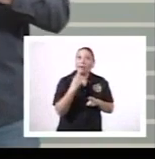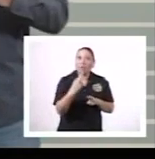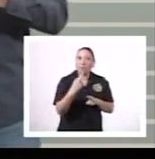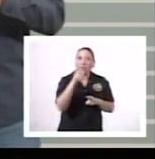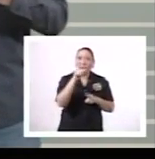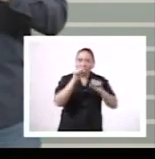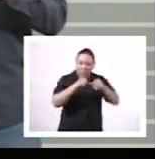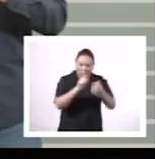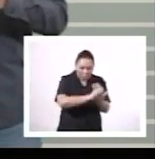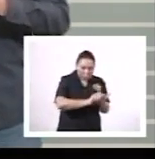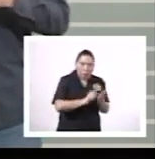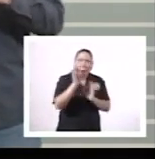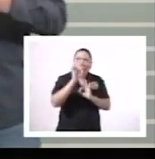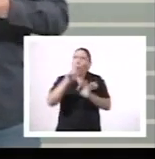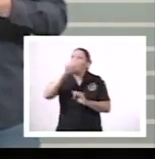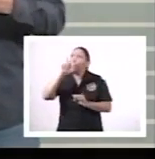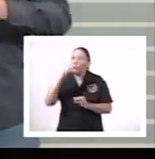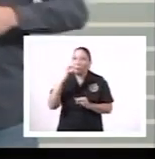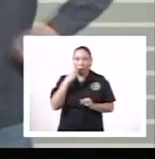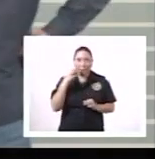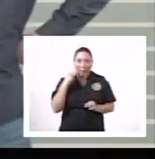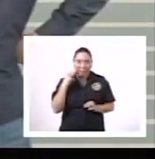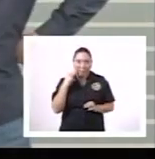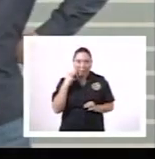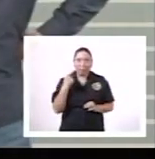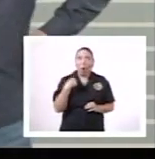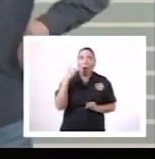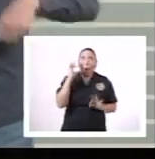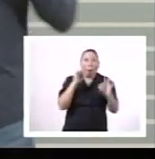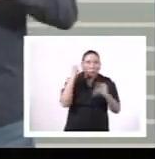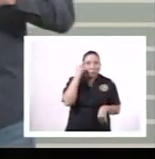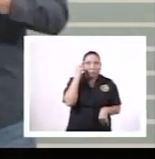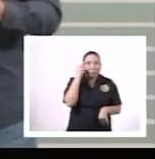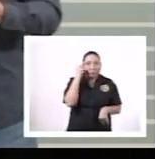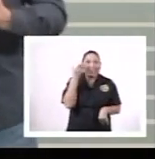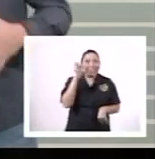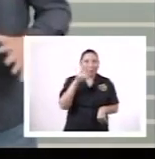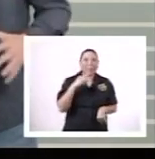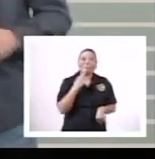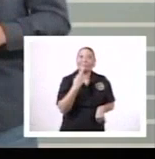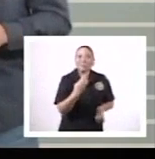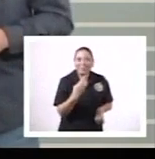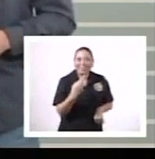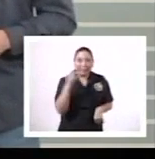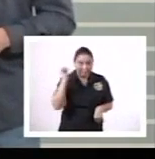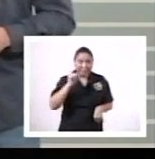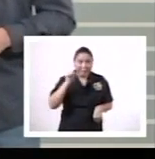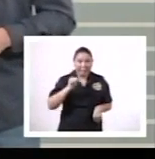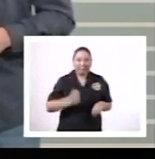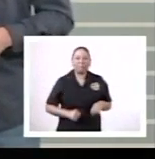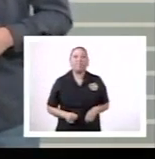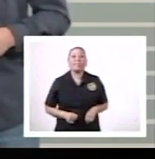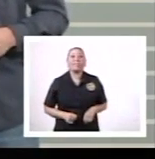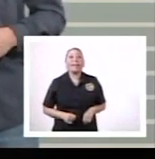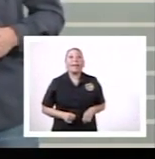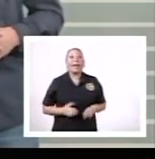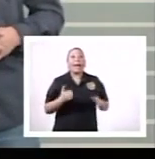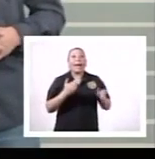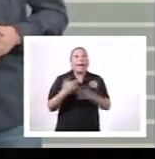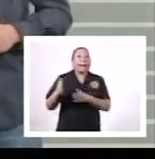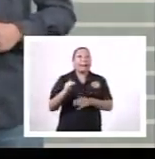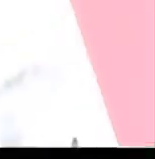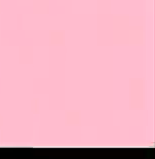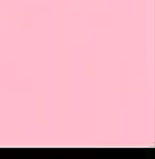pueden ustedes escribir y pueden responder o se pueden quedar pensando y luego contestar. Así es. Vamos con la